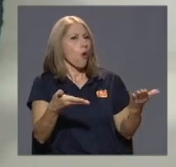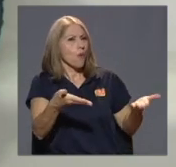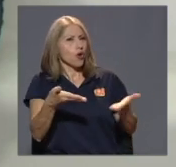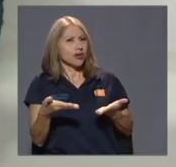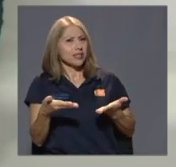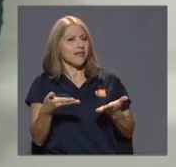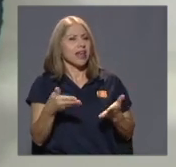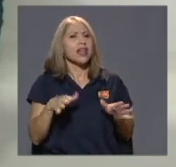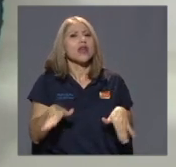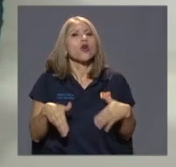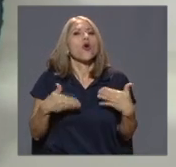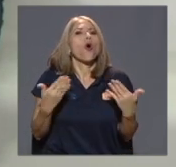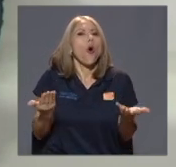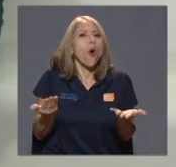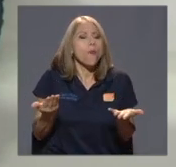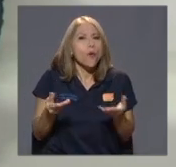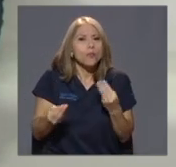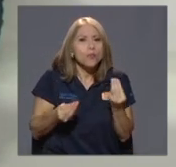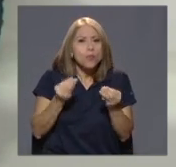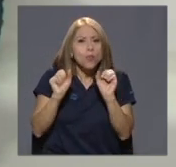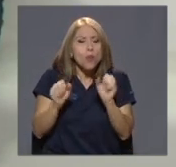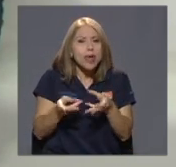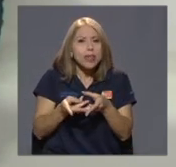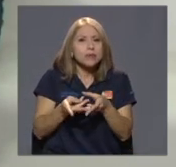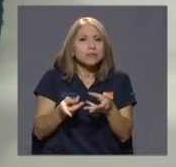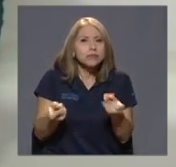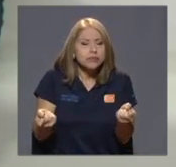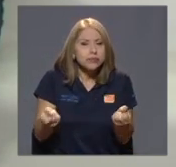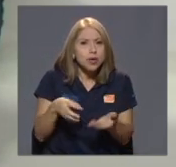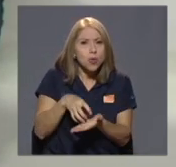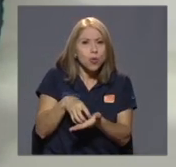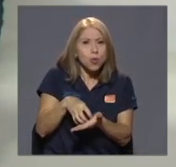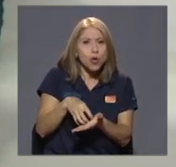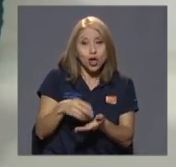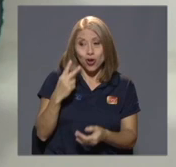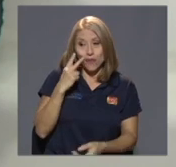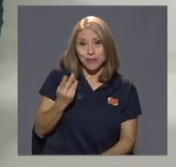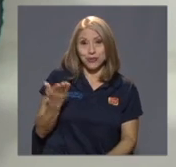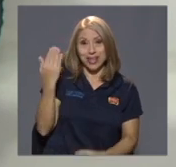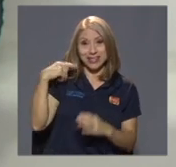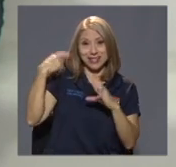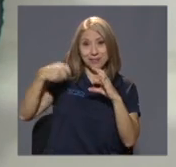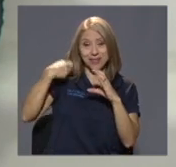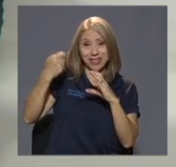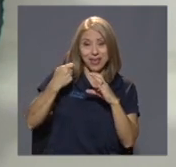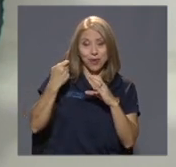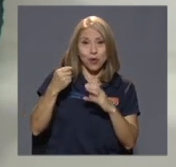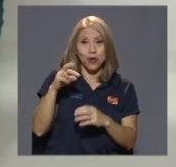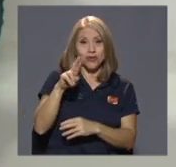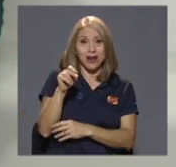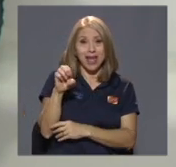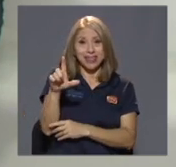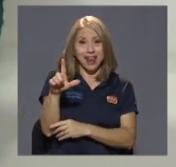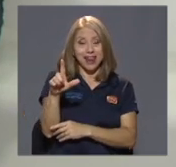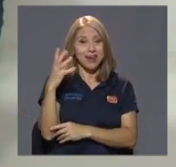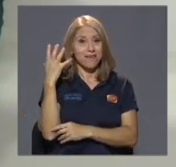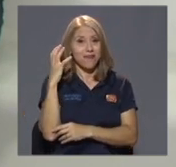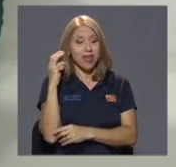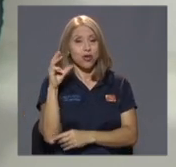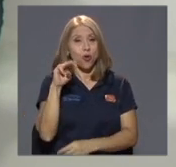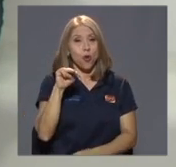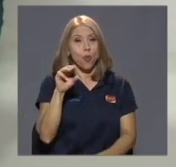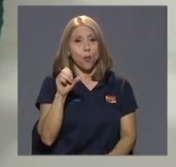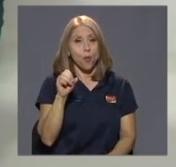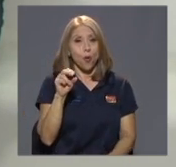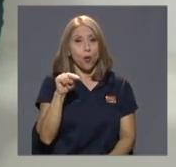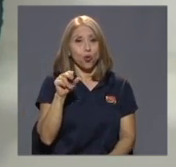ha planteado? Y lo vemos ahí en un programa con don Randall en Monumental, donde él hace ese llamado. Es el problema